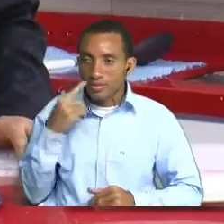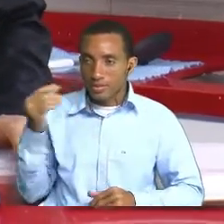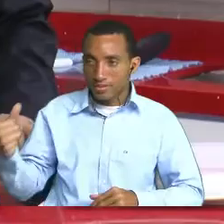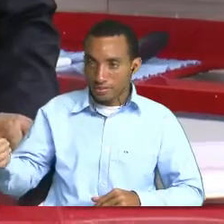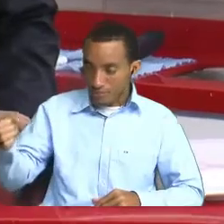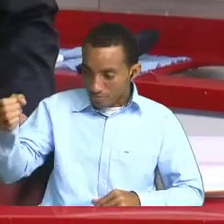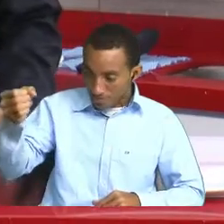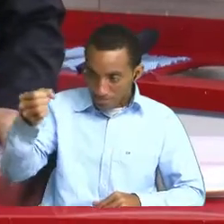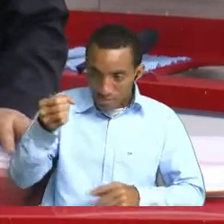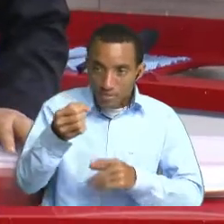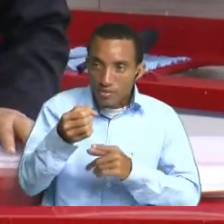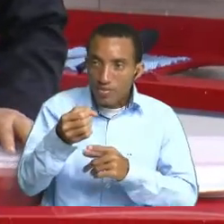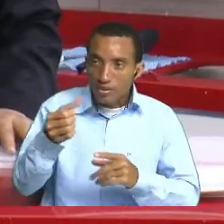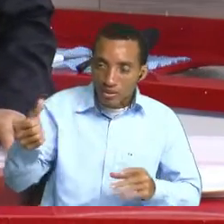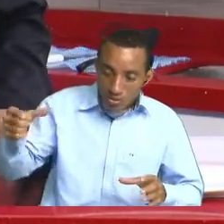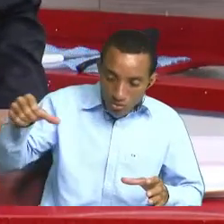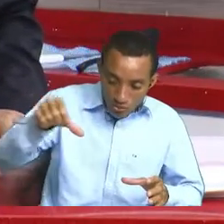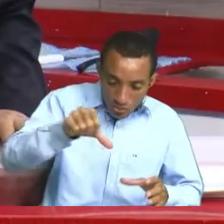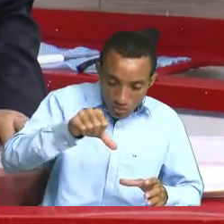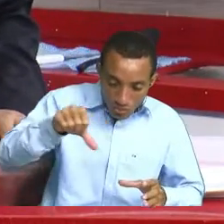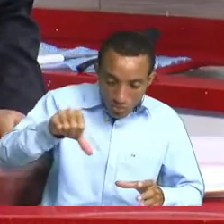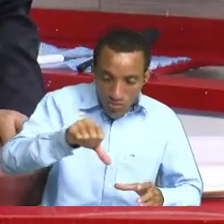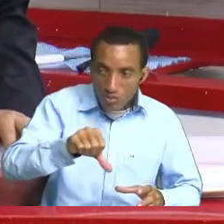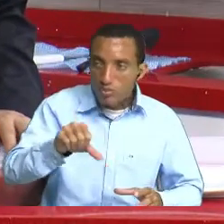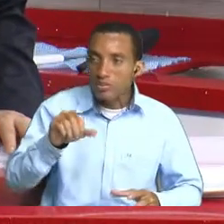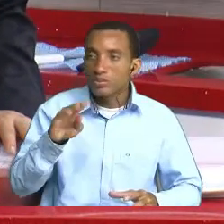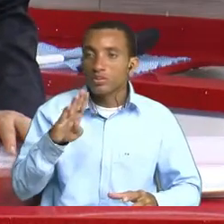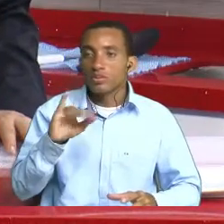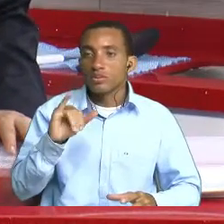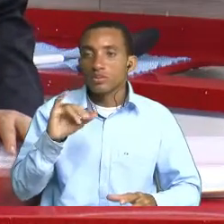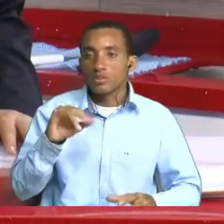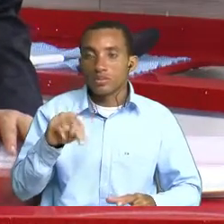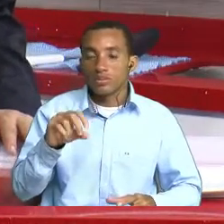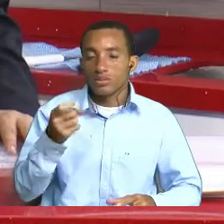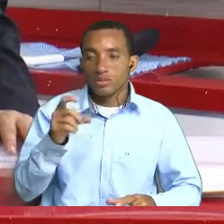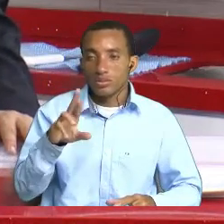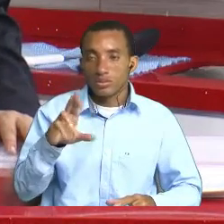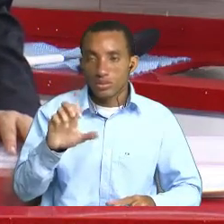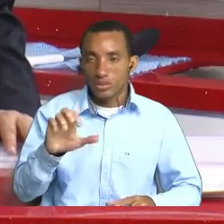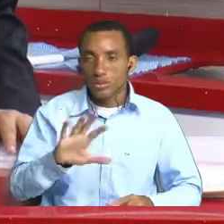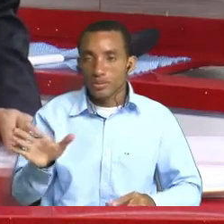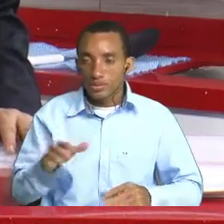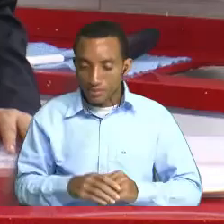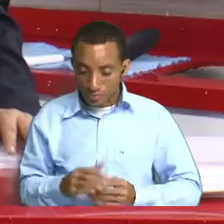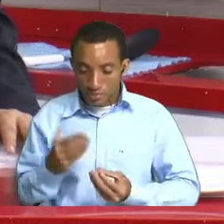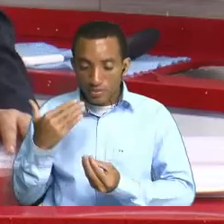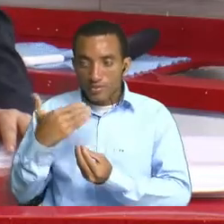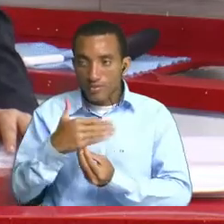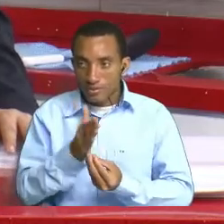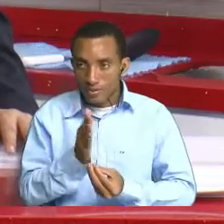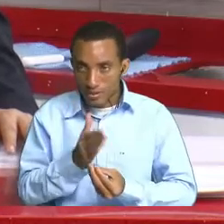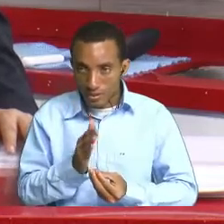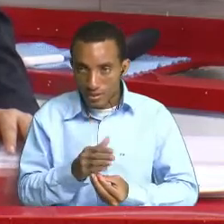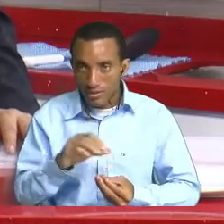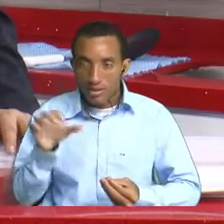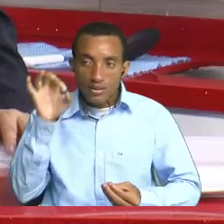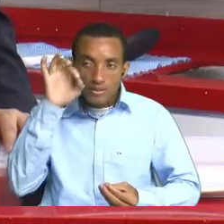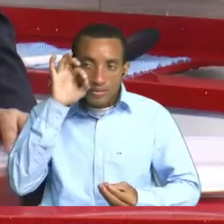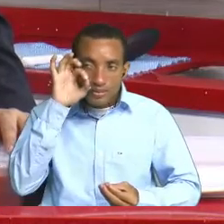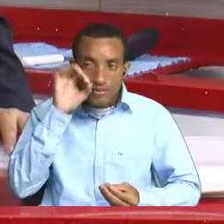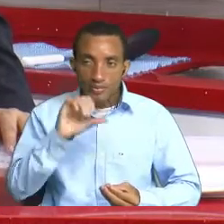un vinagre balsámico trae un aceite de oliva son un parmesano tomates un queso mozarella